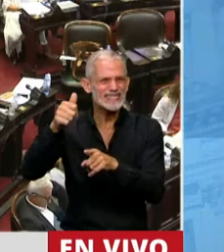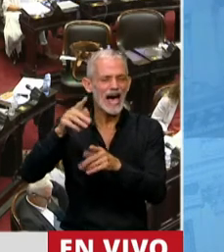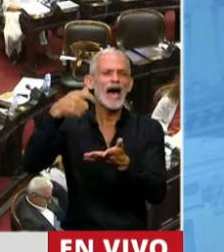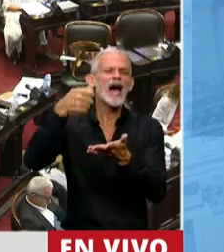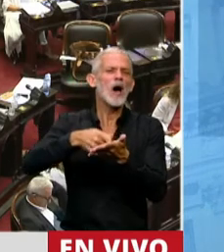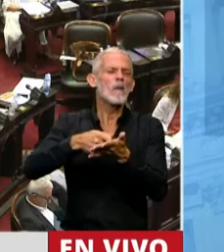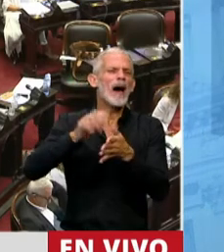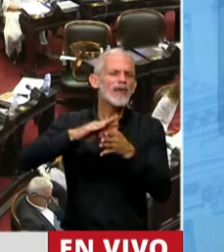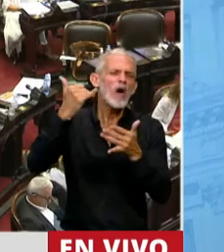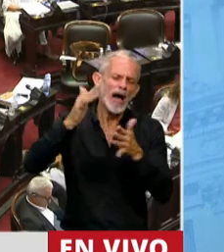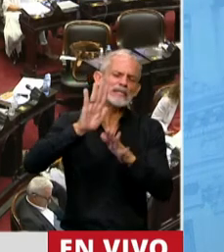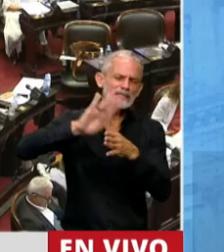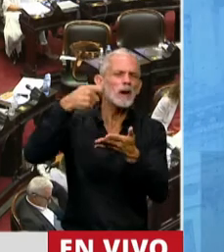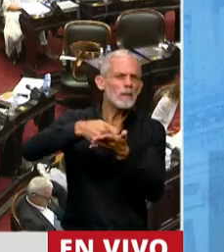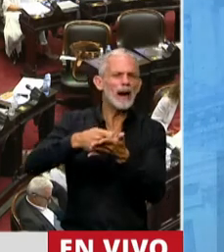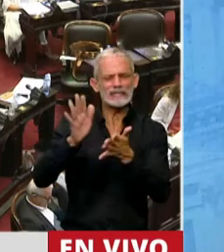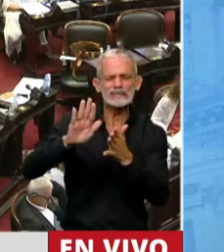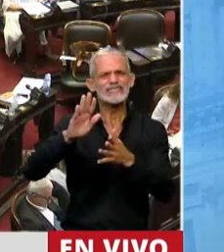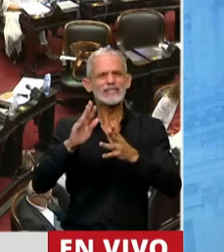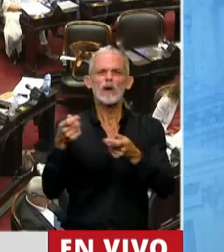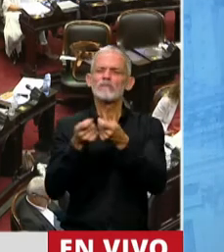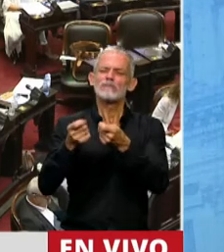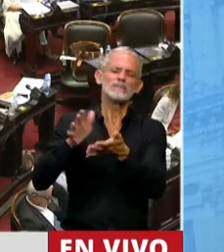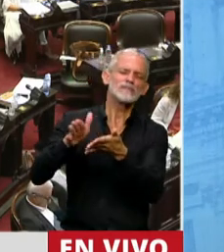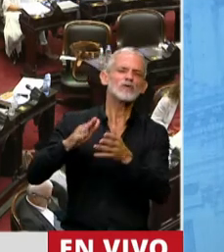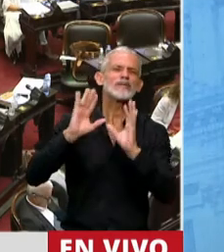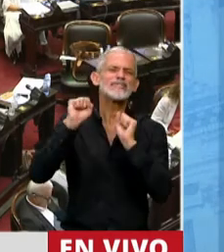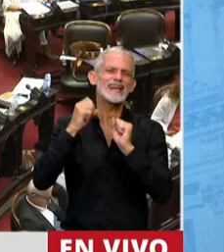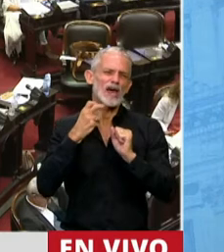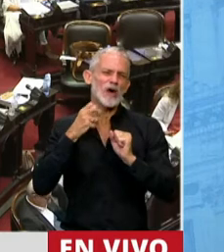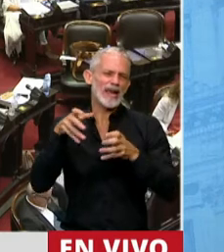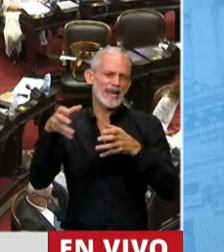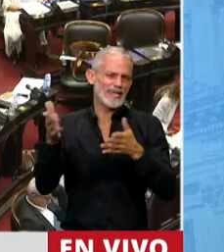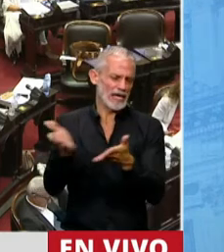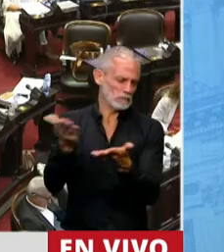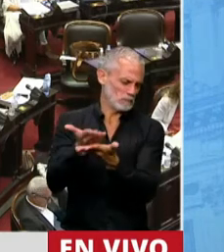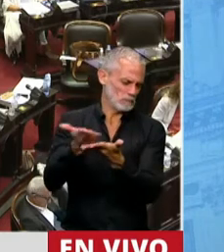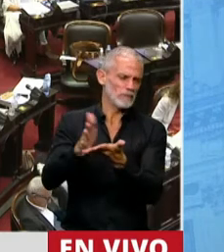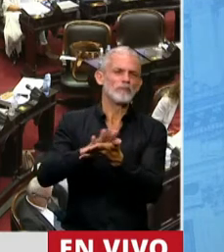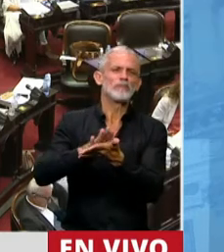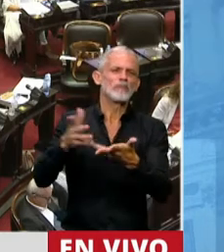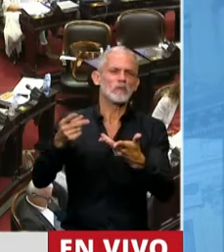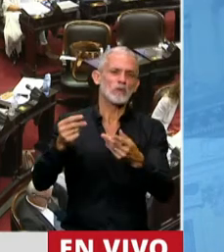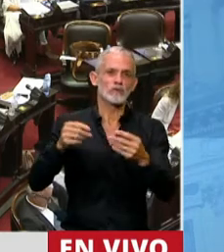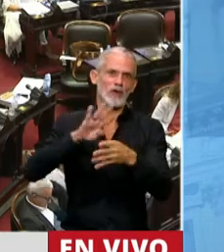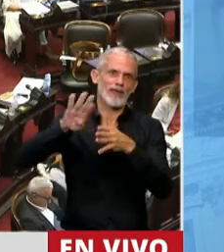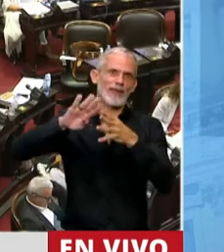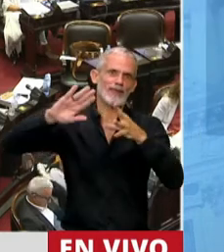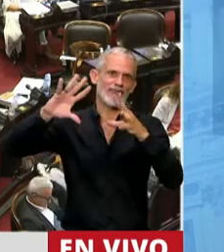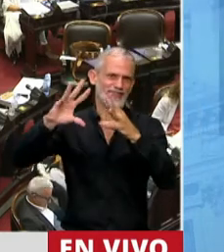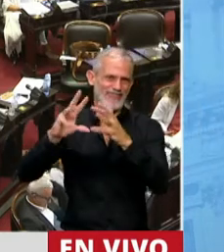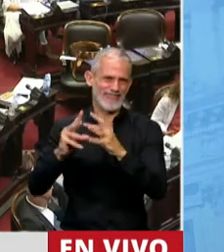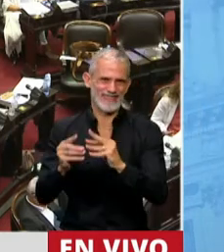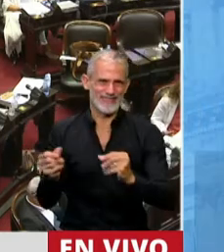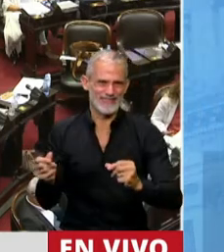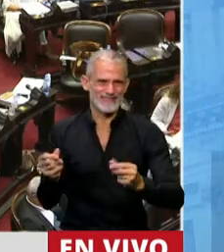pague negociándola con el secretario de Energía, que se pueda licuar y que tenga